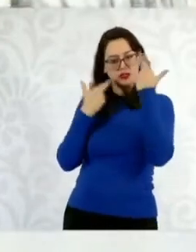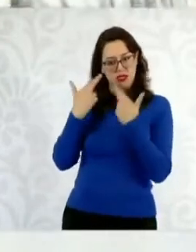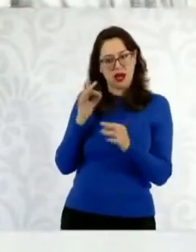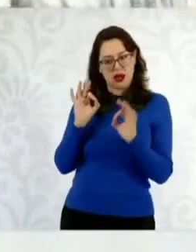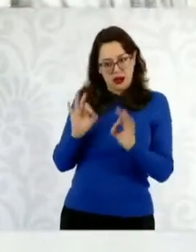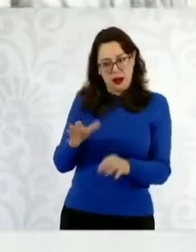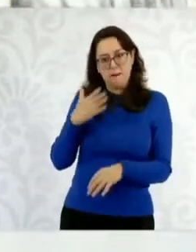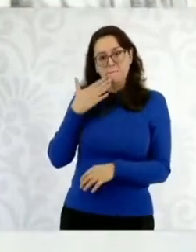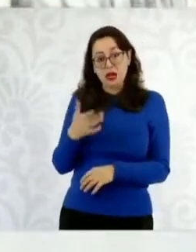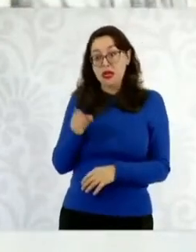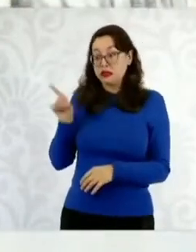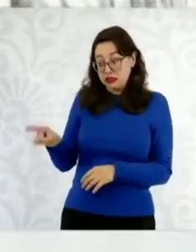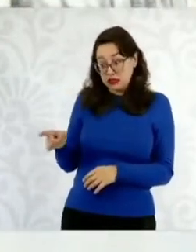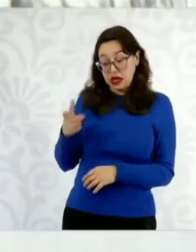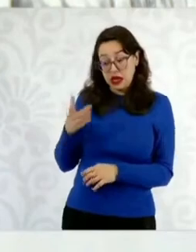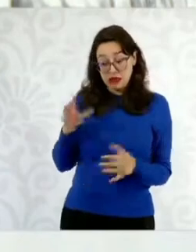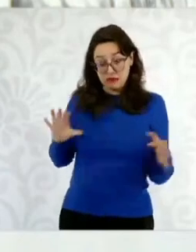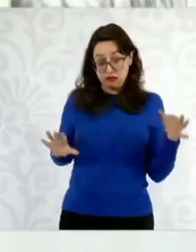todavía tiene o no.